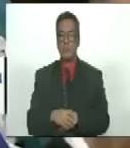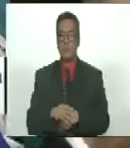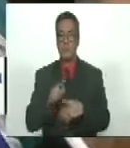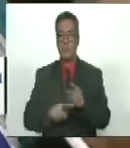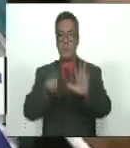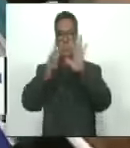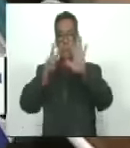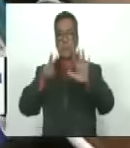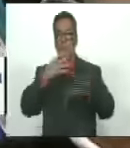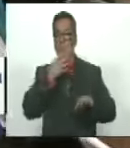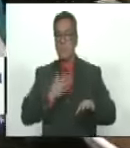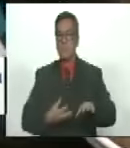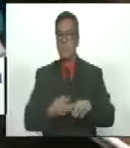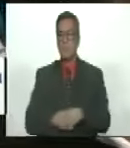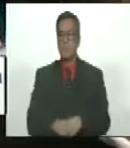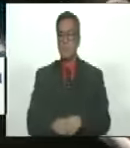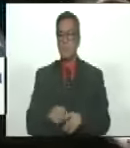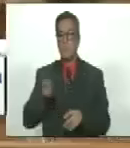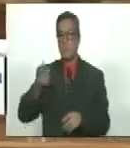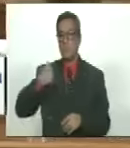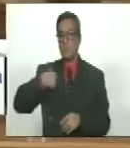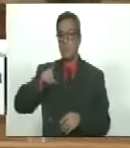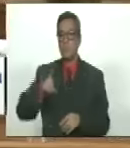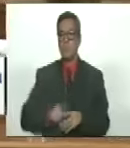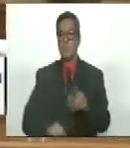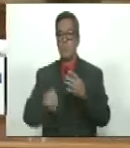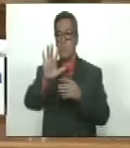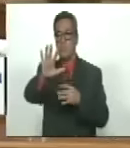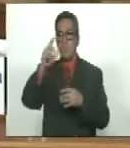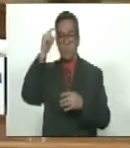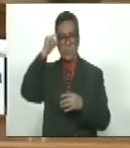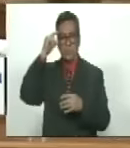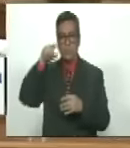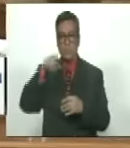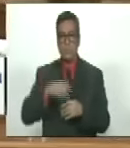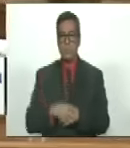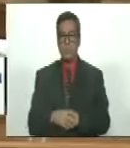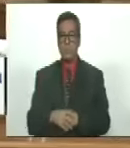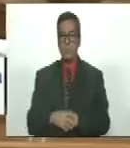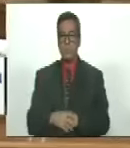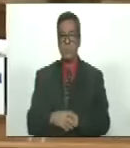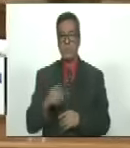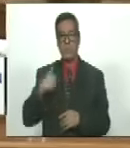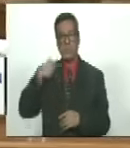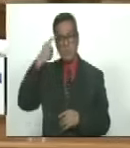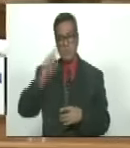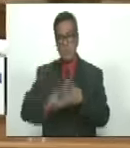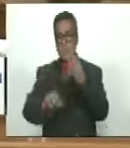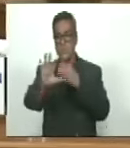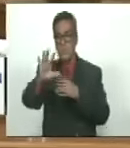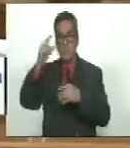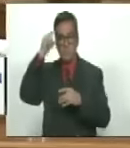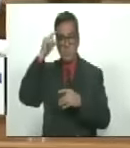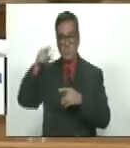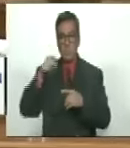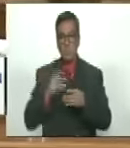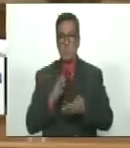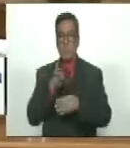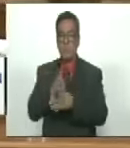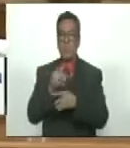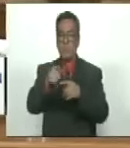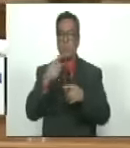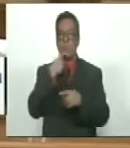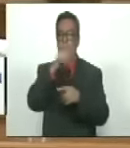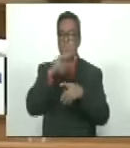7 de diciembre, bueno, tenemos 5 días, a lo sumo, 5 días. Para salir a una